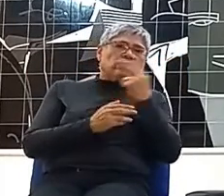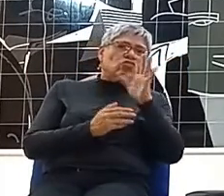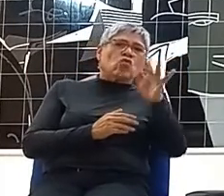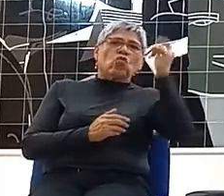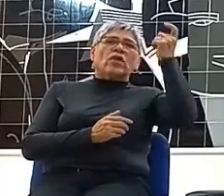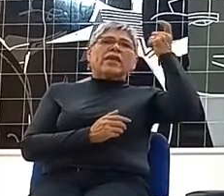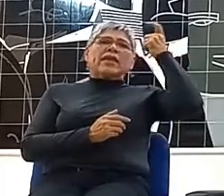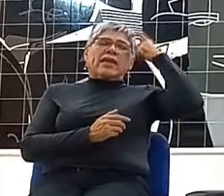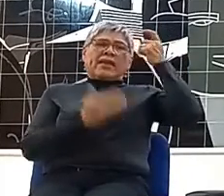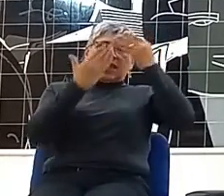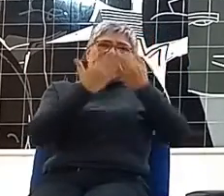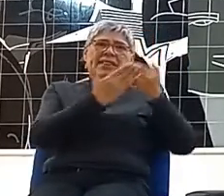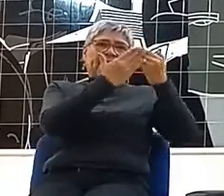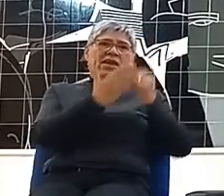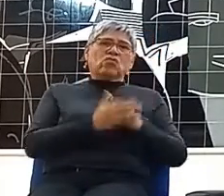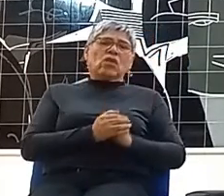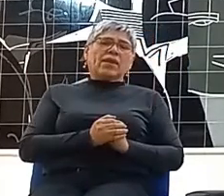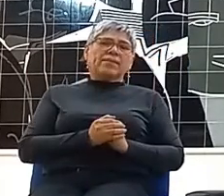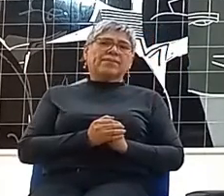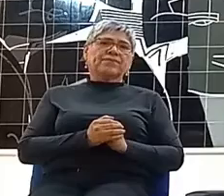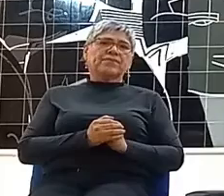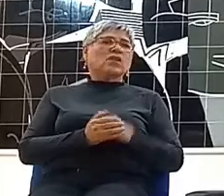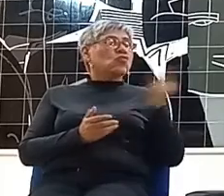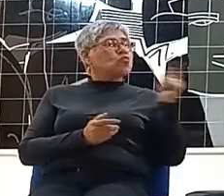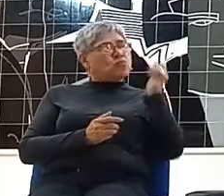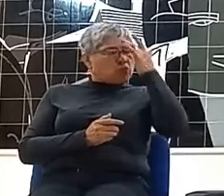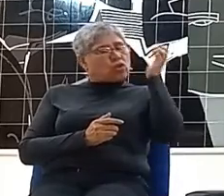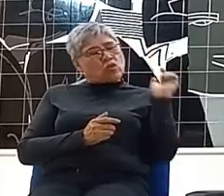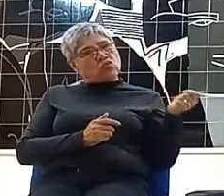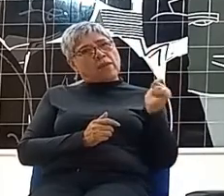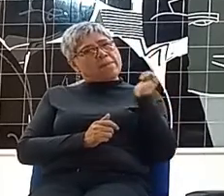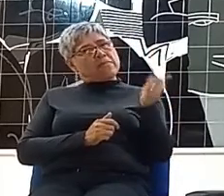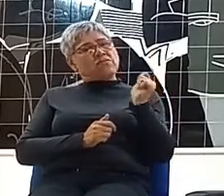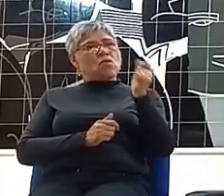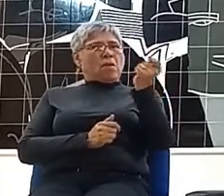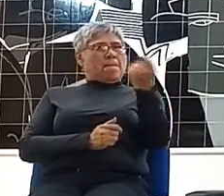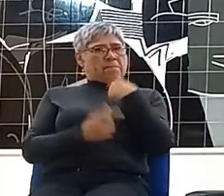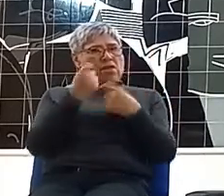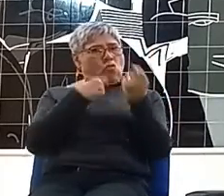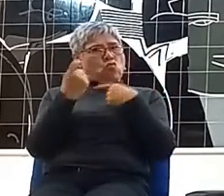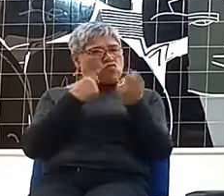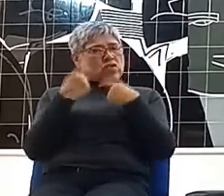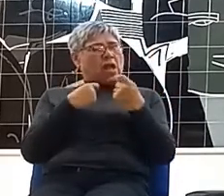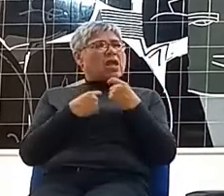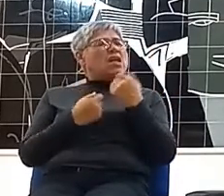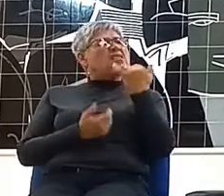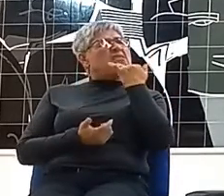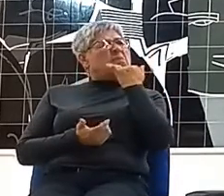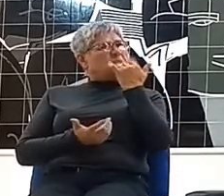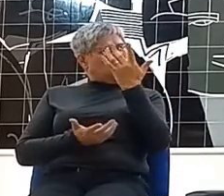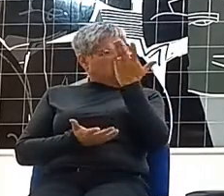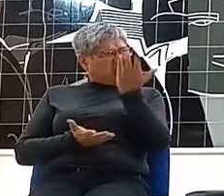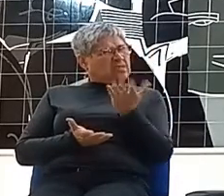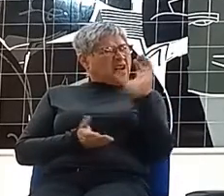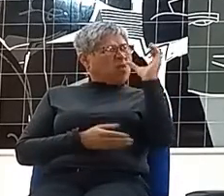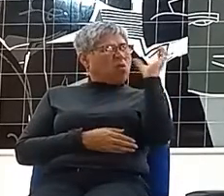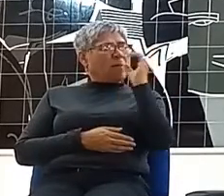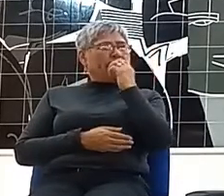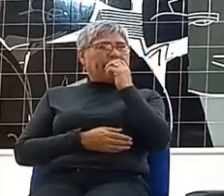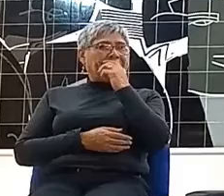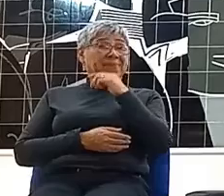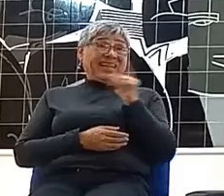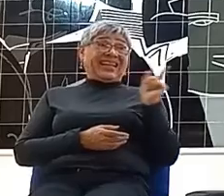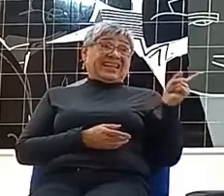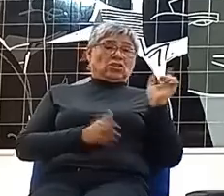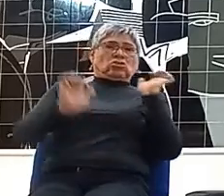de quien se pregunta por lo que pasa en el país, y en este caso con una categoría que has defendido mucho desde hace tiempo, que es